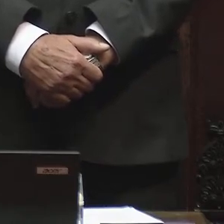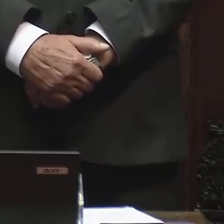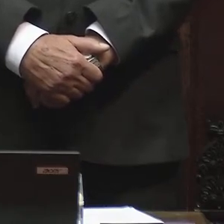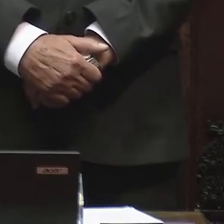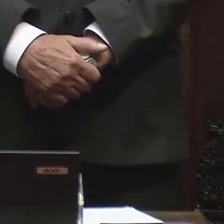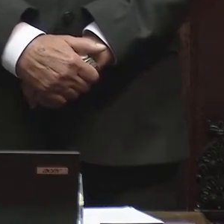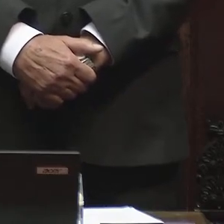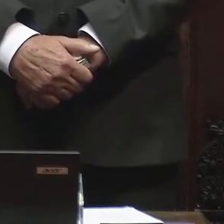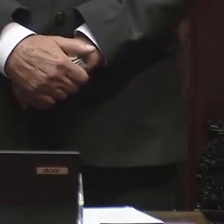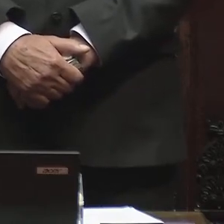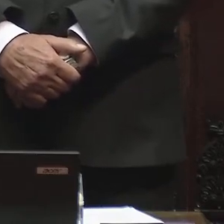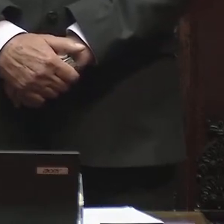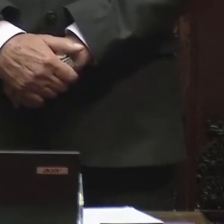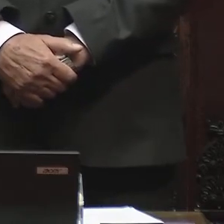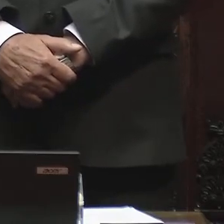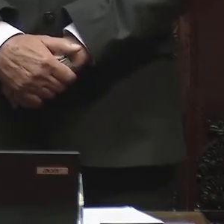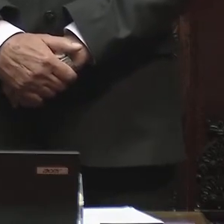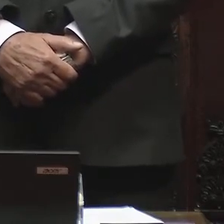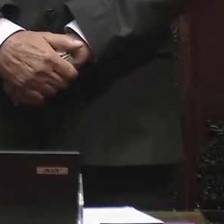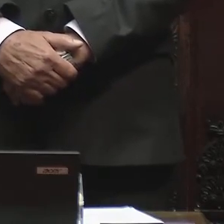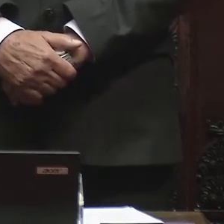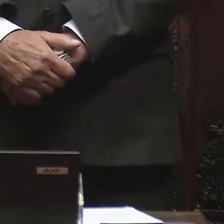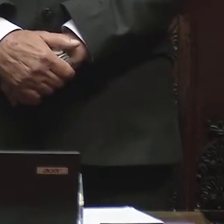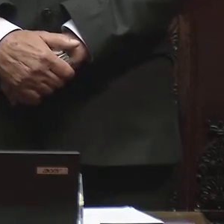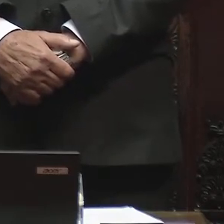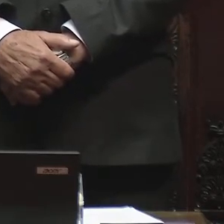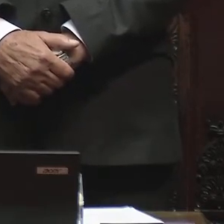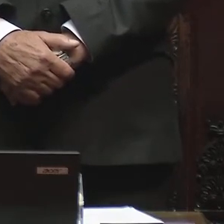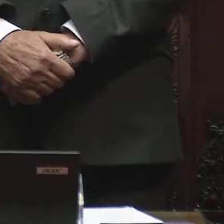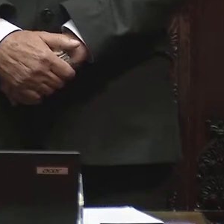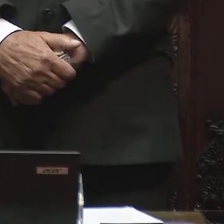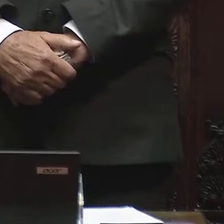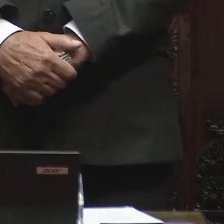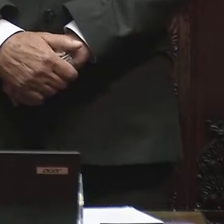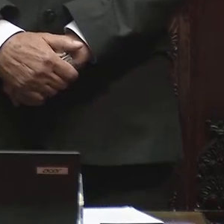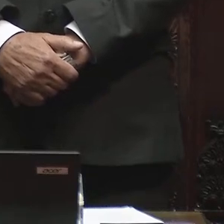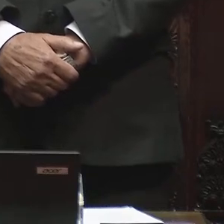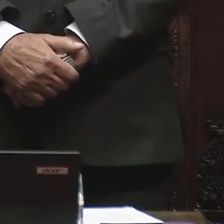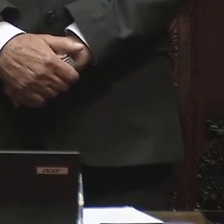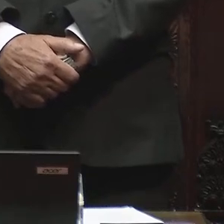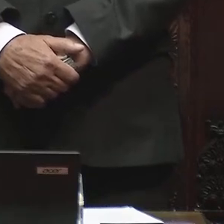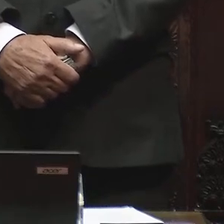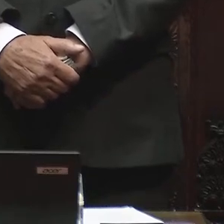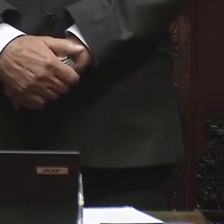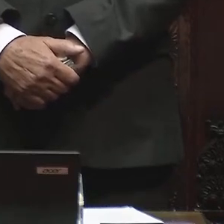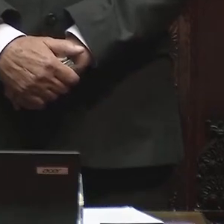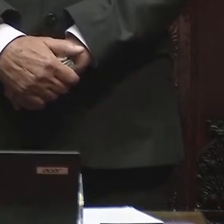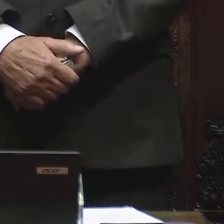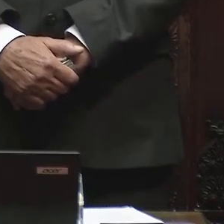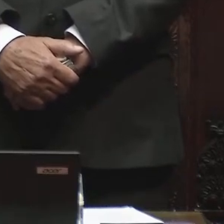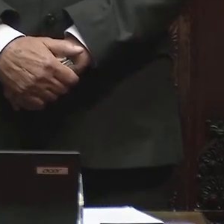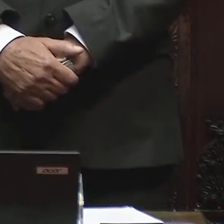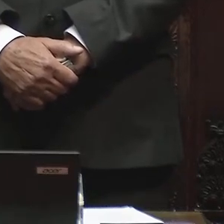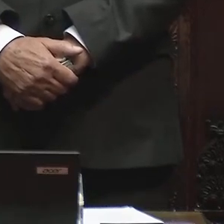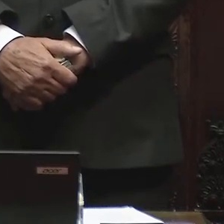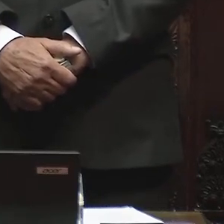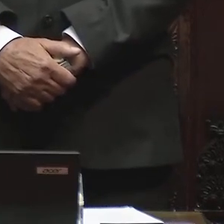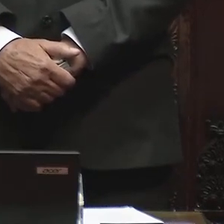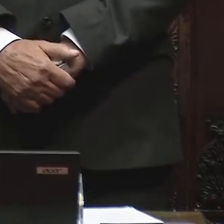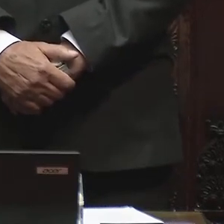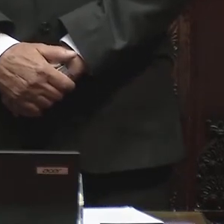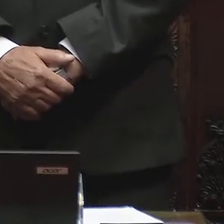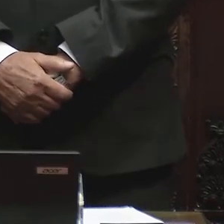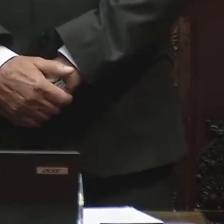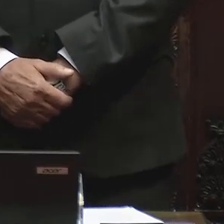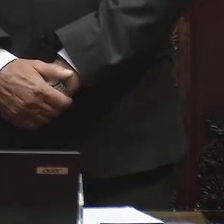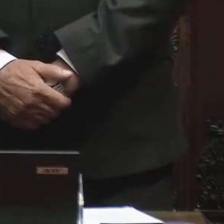el ingreso a sala del director de dinatel guzmán acosta y lara y de todos los que se